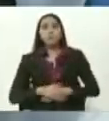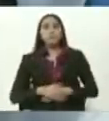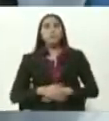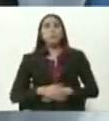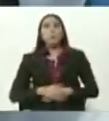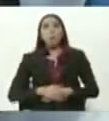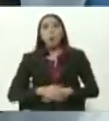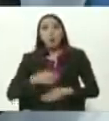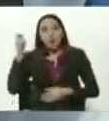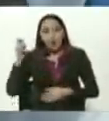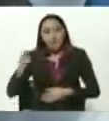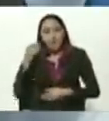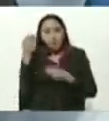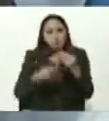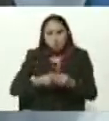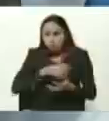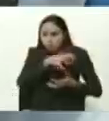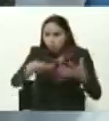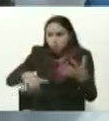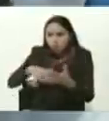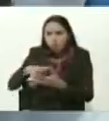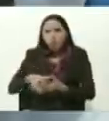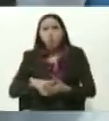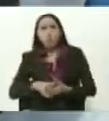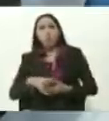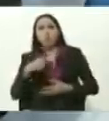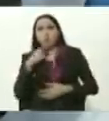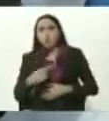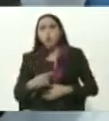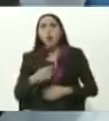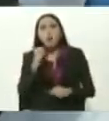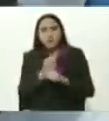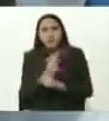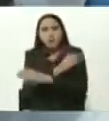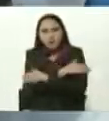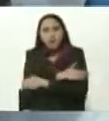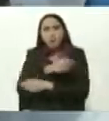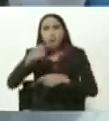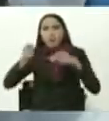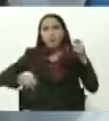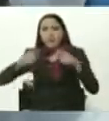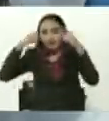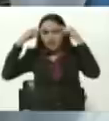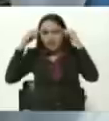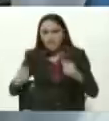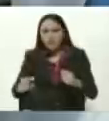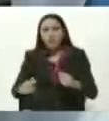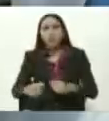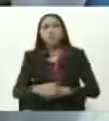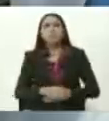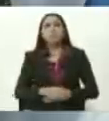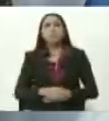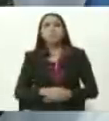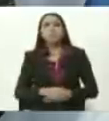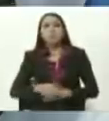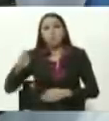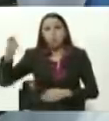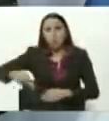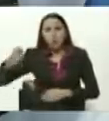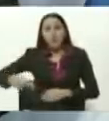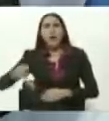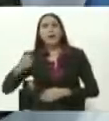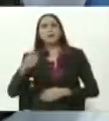penal plena, delitos comunes, a quienes felicito. Estos fiscales que han trabajado de manera